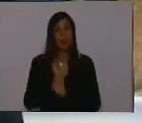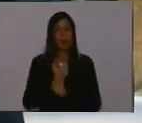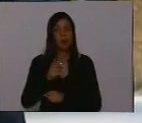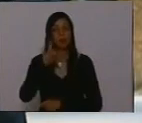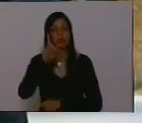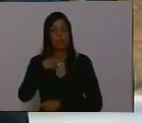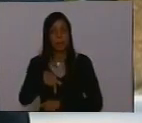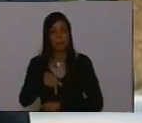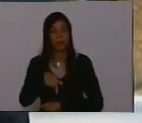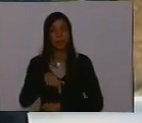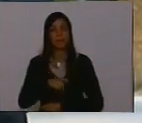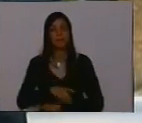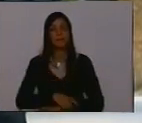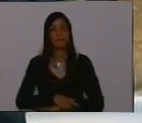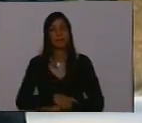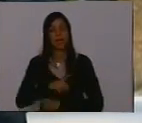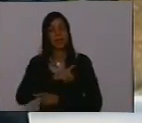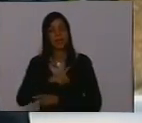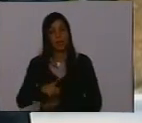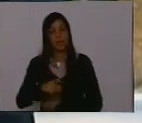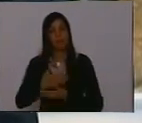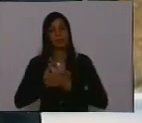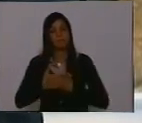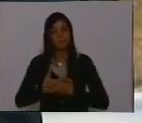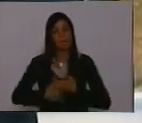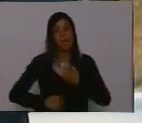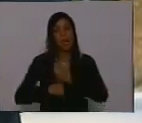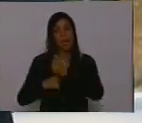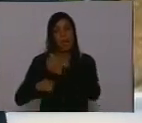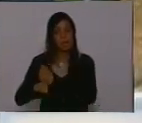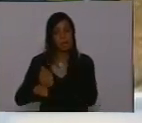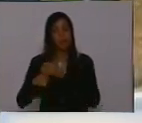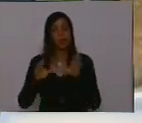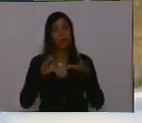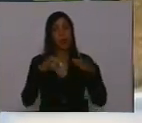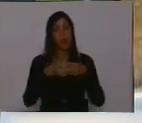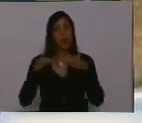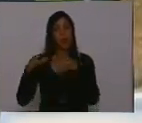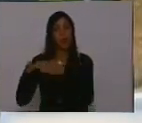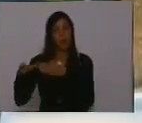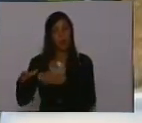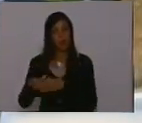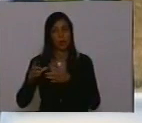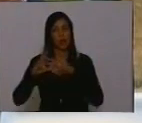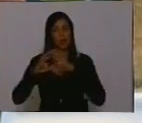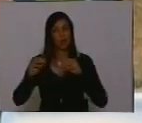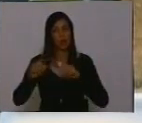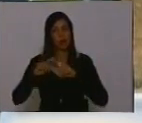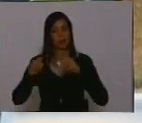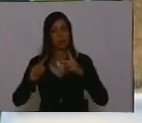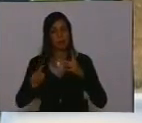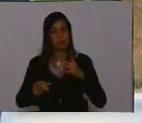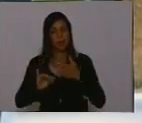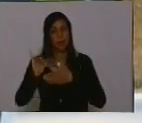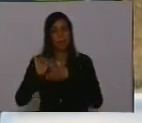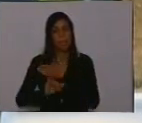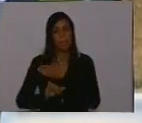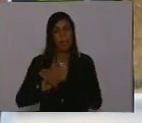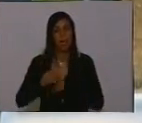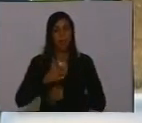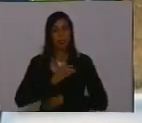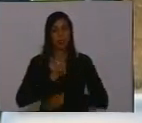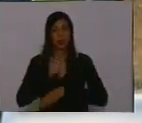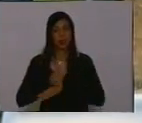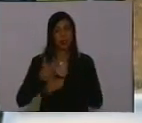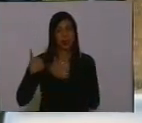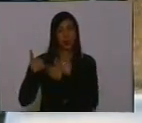Además, debe cooperar con todas las comisiones, no solo en un plan de asesoramiento,